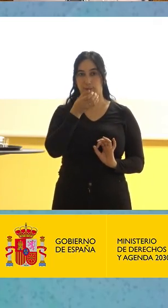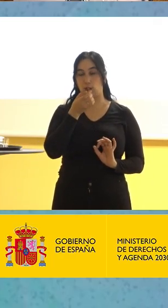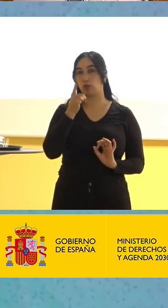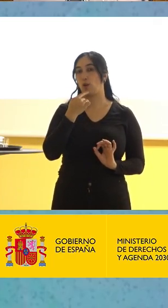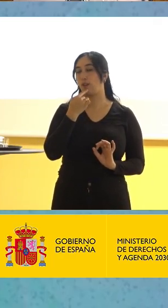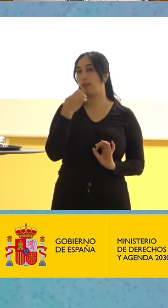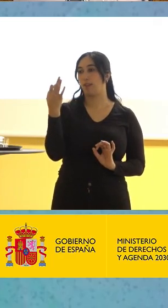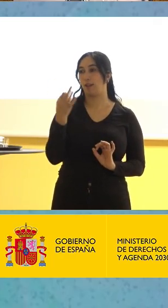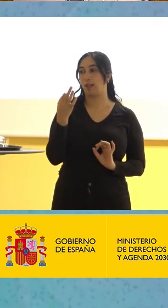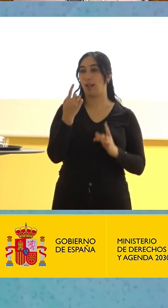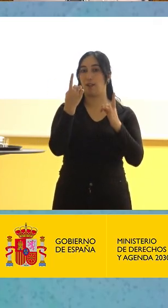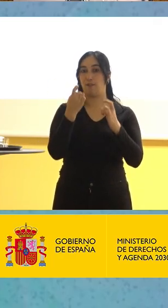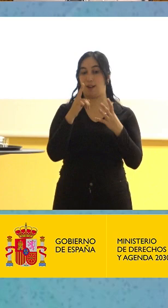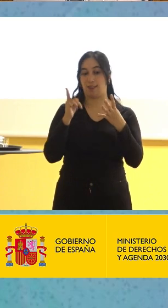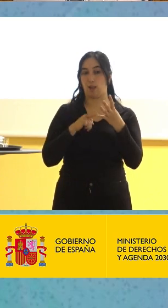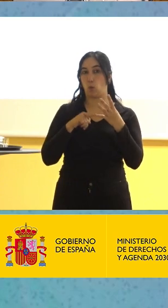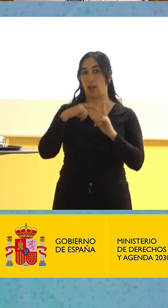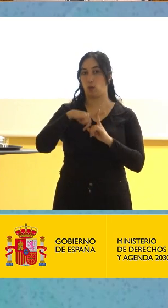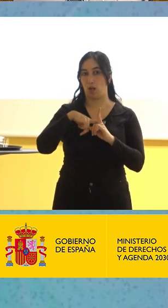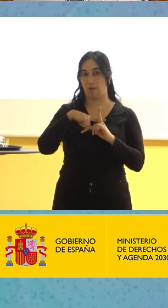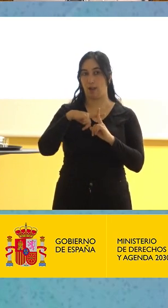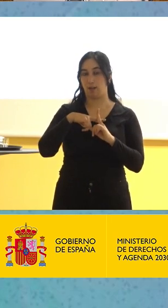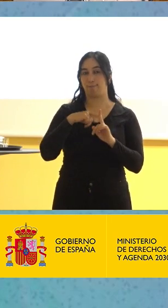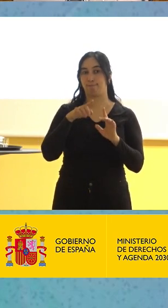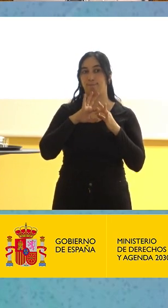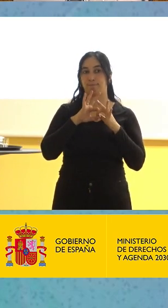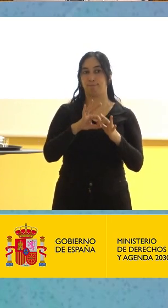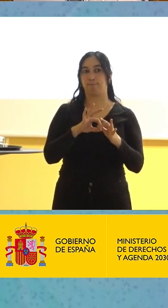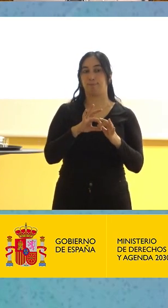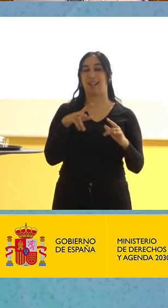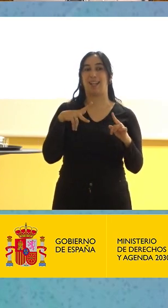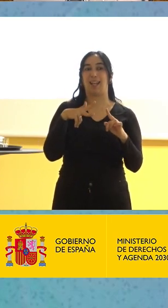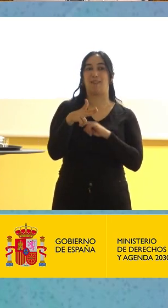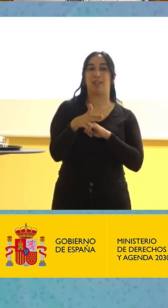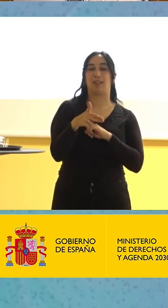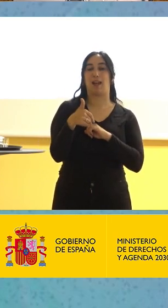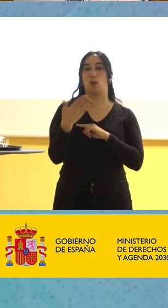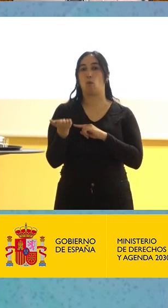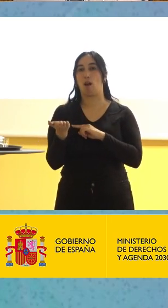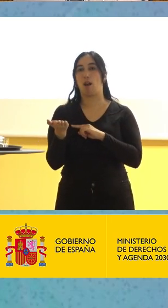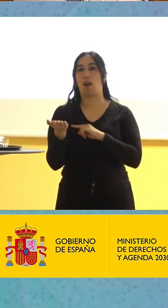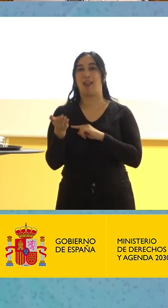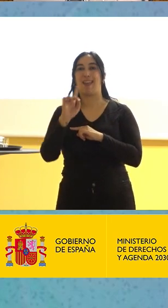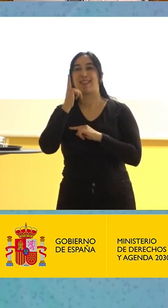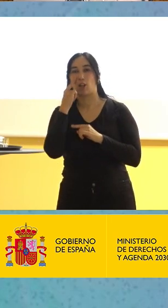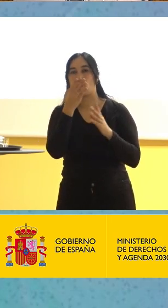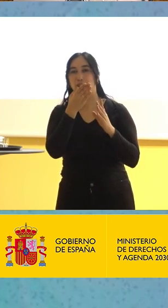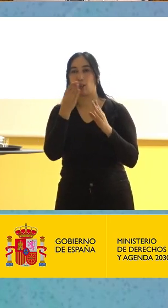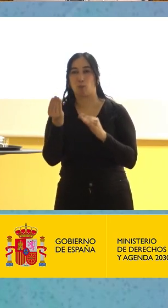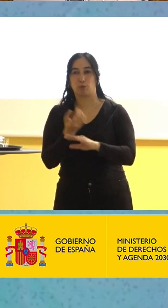simplemente deciros que faltaría el cuarto nivel, que tiene que ver pues, con evitar la sobrediagnosis,